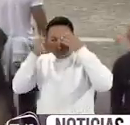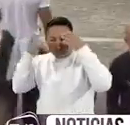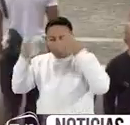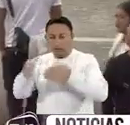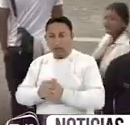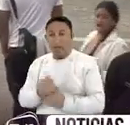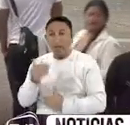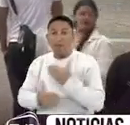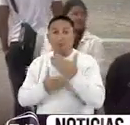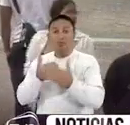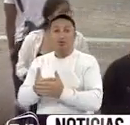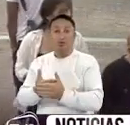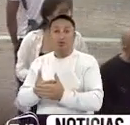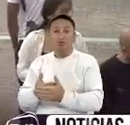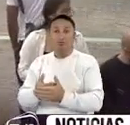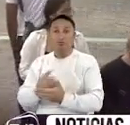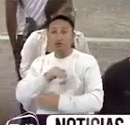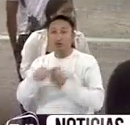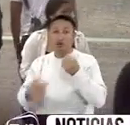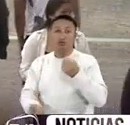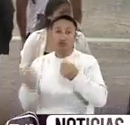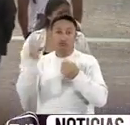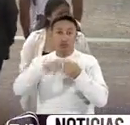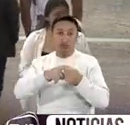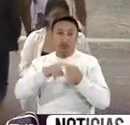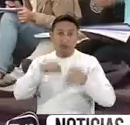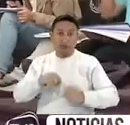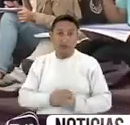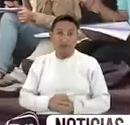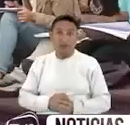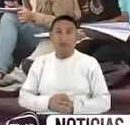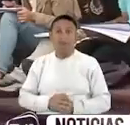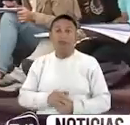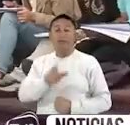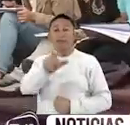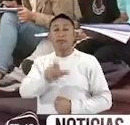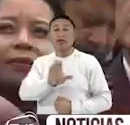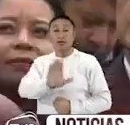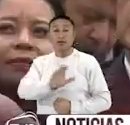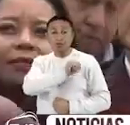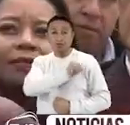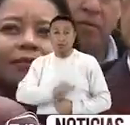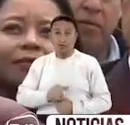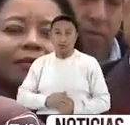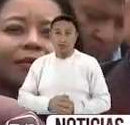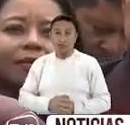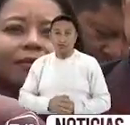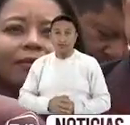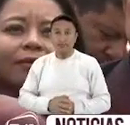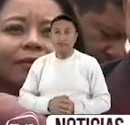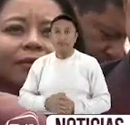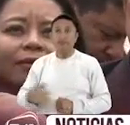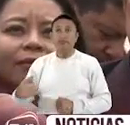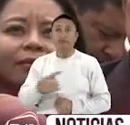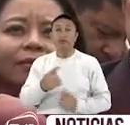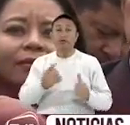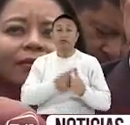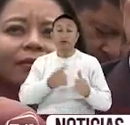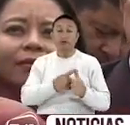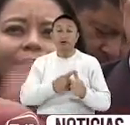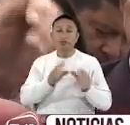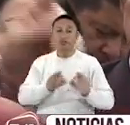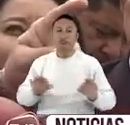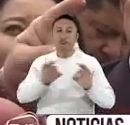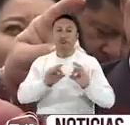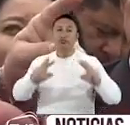un proceso de admisión universal donde se destaque las cualidades y aptitudes de los postulantes. Primero, para ser universidad tenemos que hacer investigación,